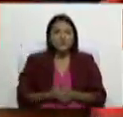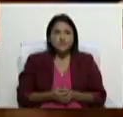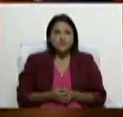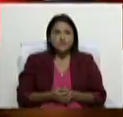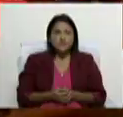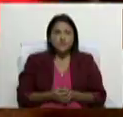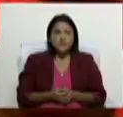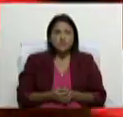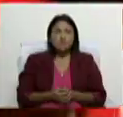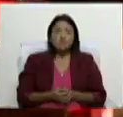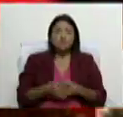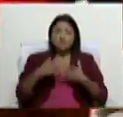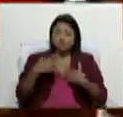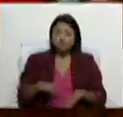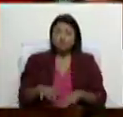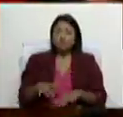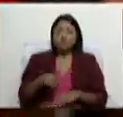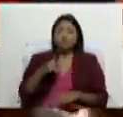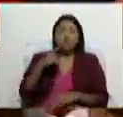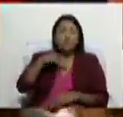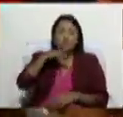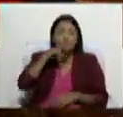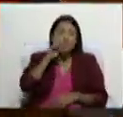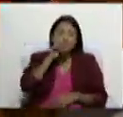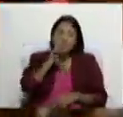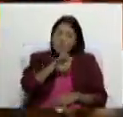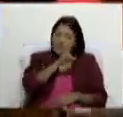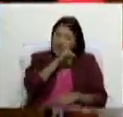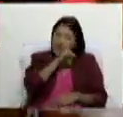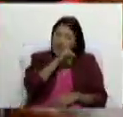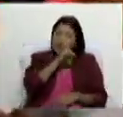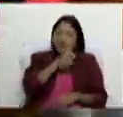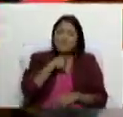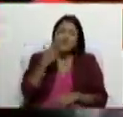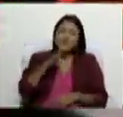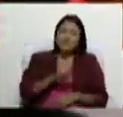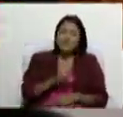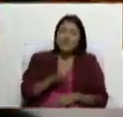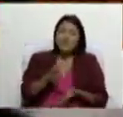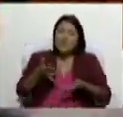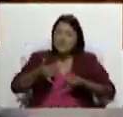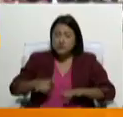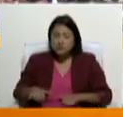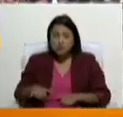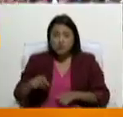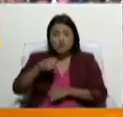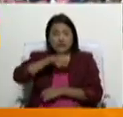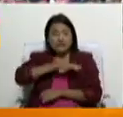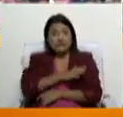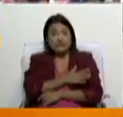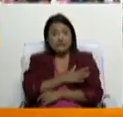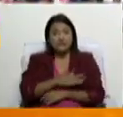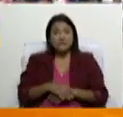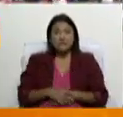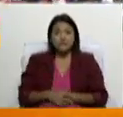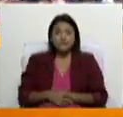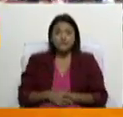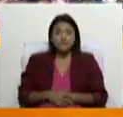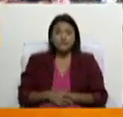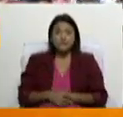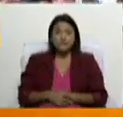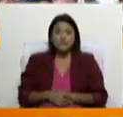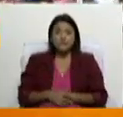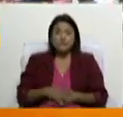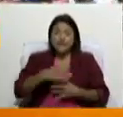hijos por estos bombardeos y por el genocidio que se está cometiendo en el pueblo palestino. Por